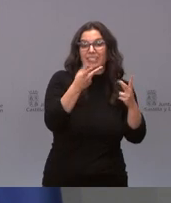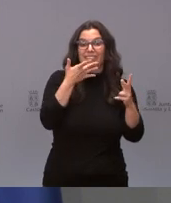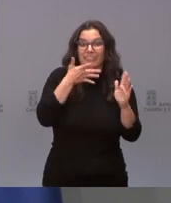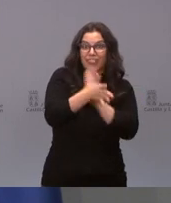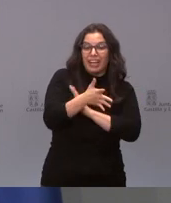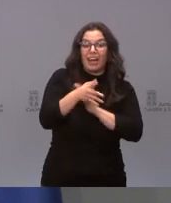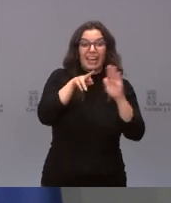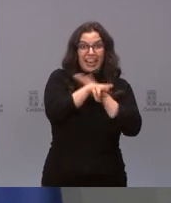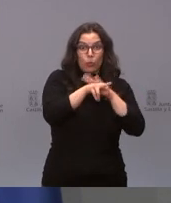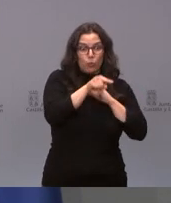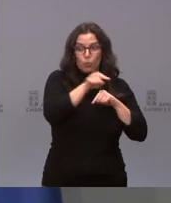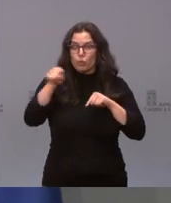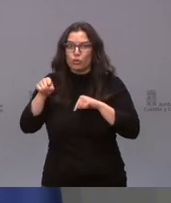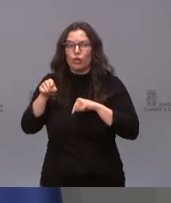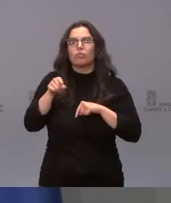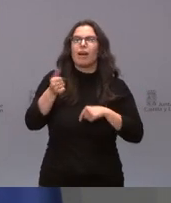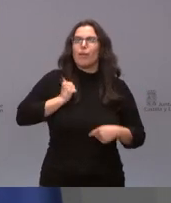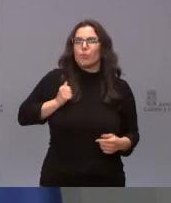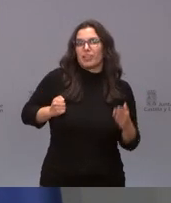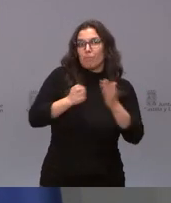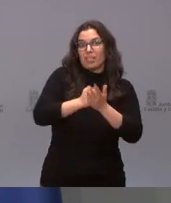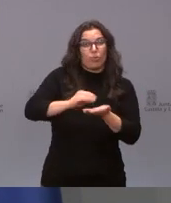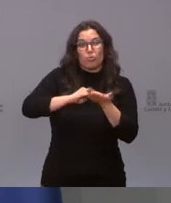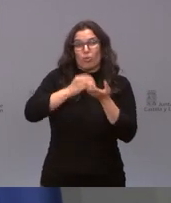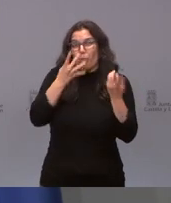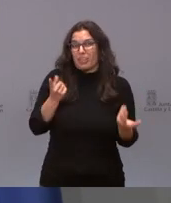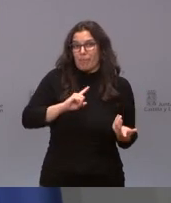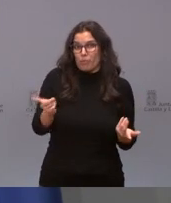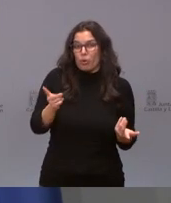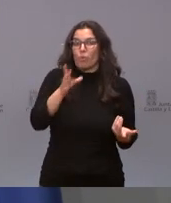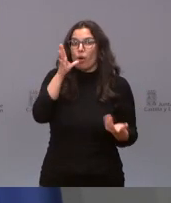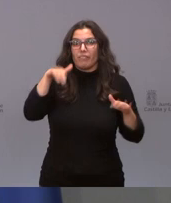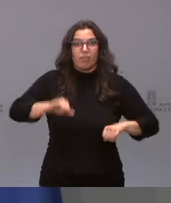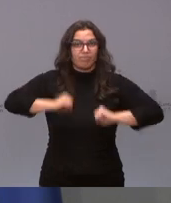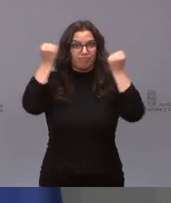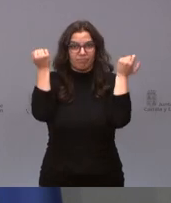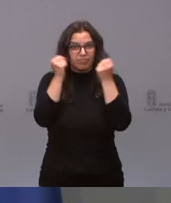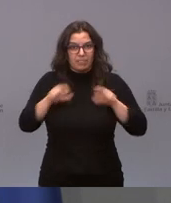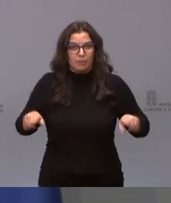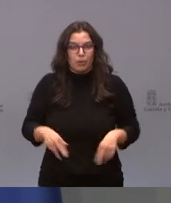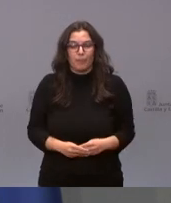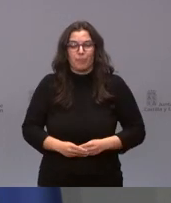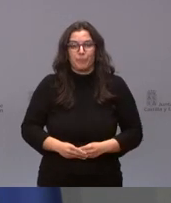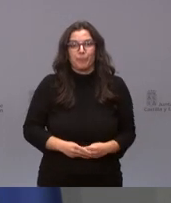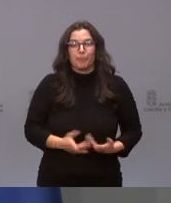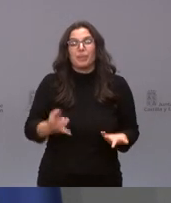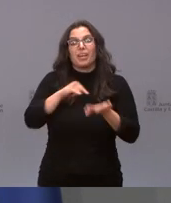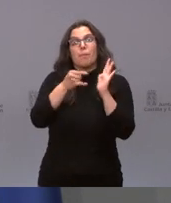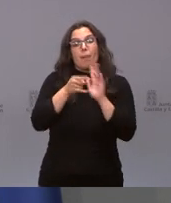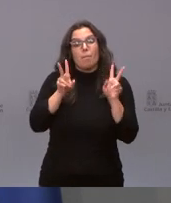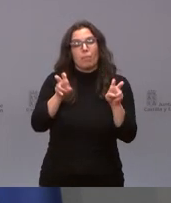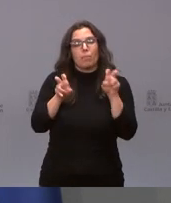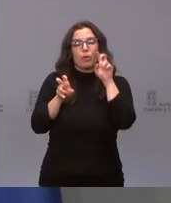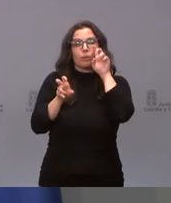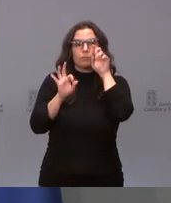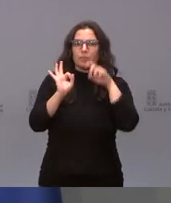no resolvemos lo que tenemos que resolver y además no lo resolvemos bien lo resolvemos peor los planes inicialmente sí